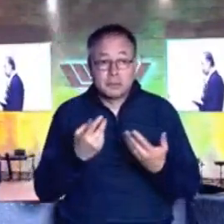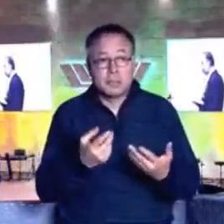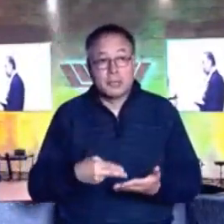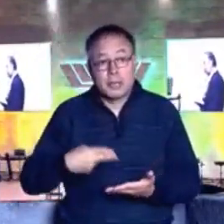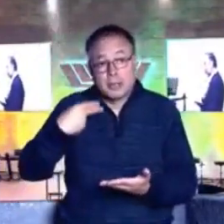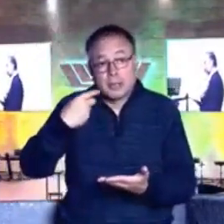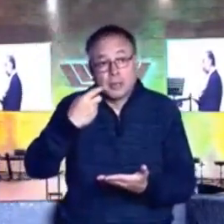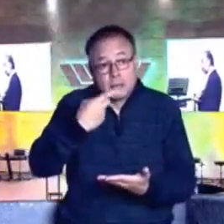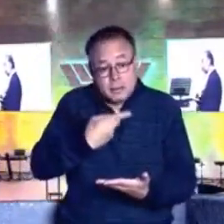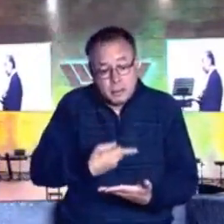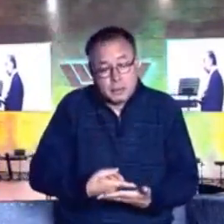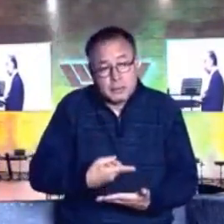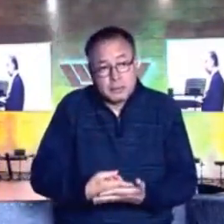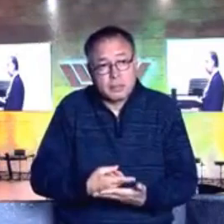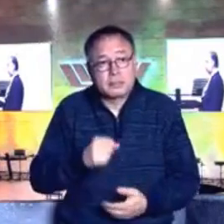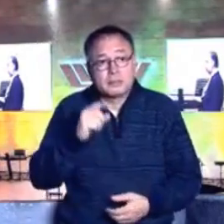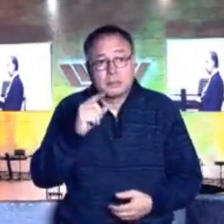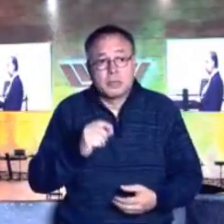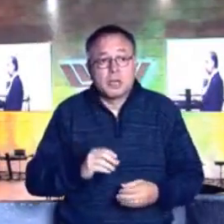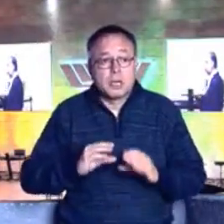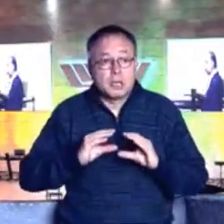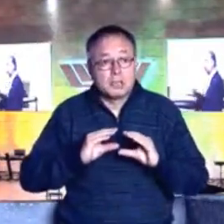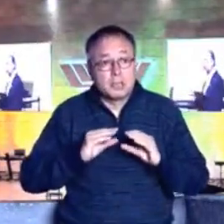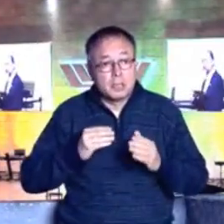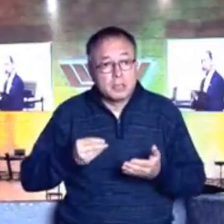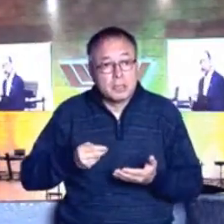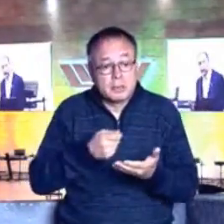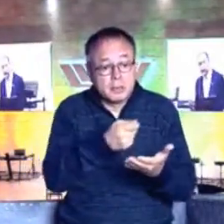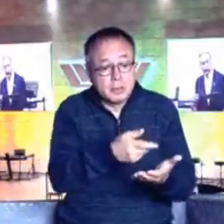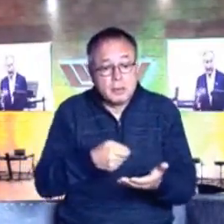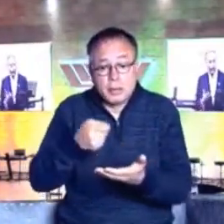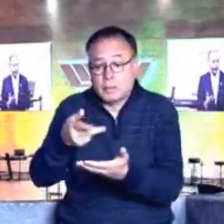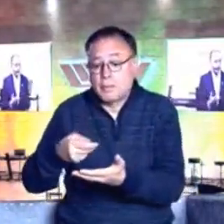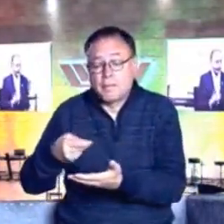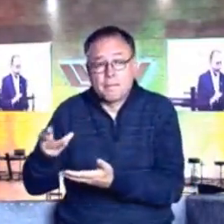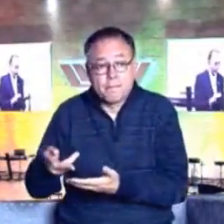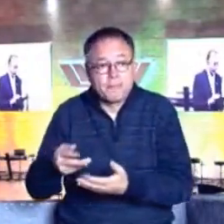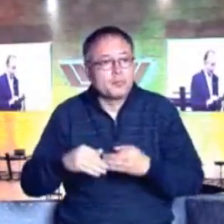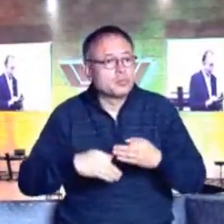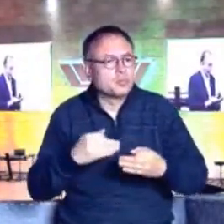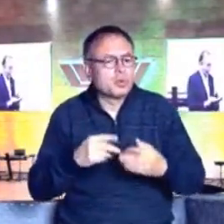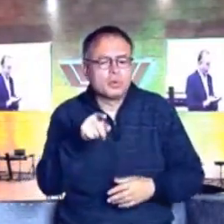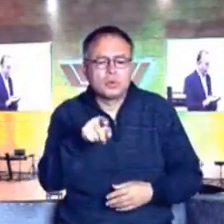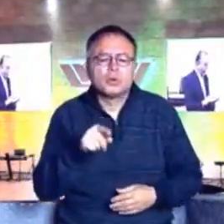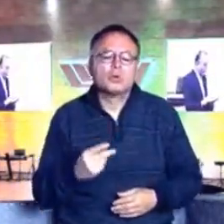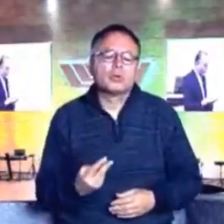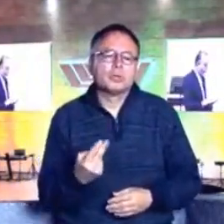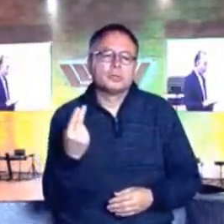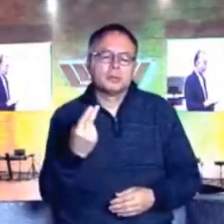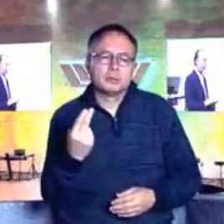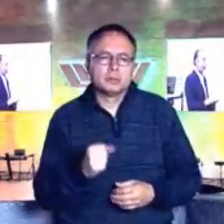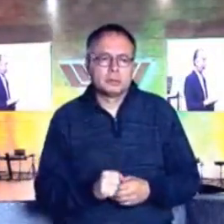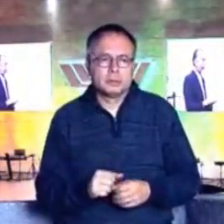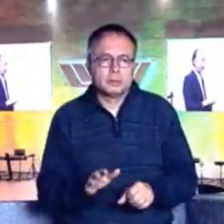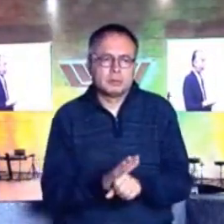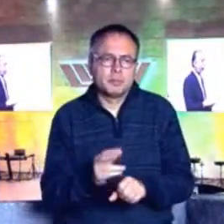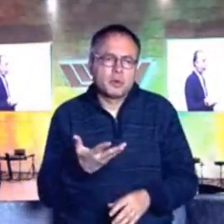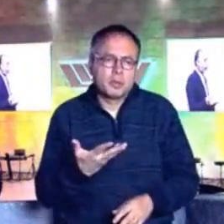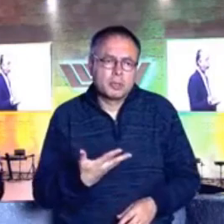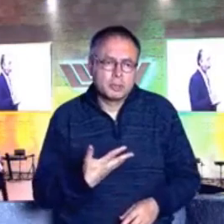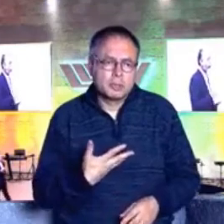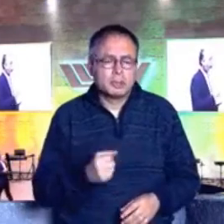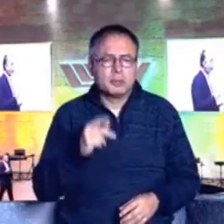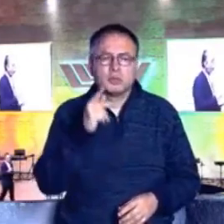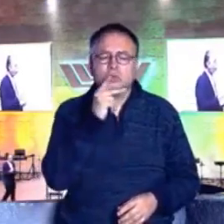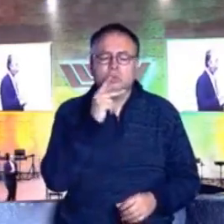necesidades físicas él te suple de salud de lo que necesitas porque tenemos un padre Cómo se